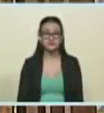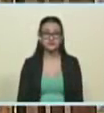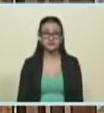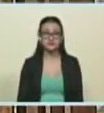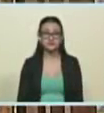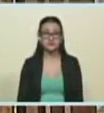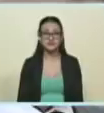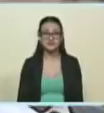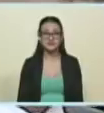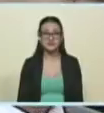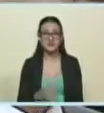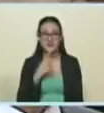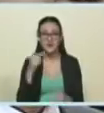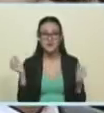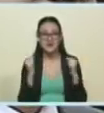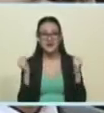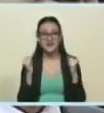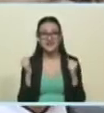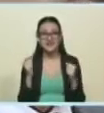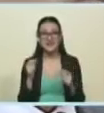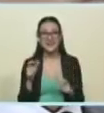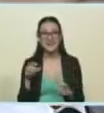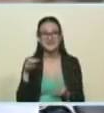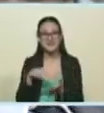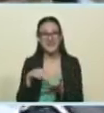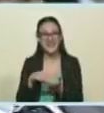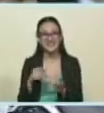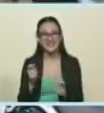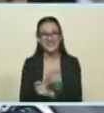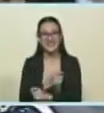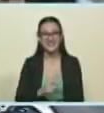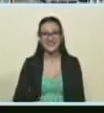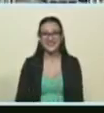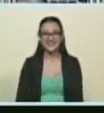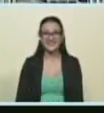¿Qué dije yo? ¿Y cómo es?